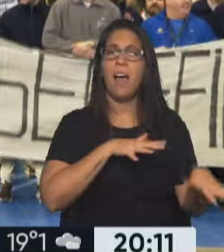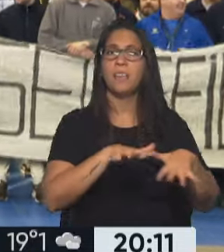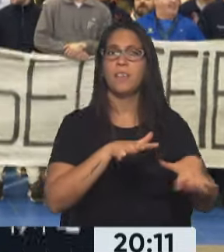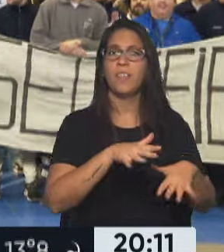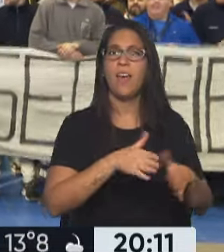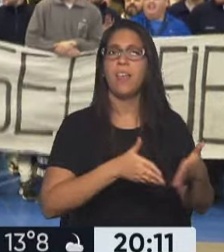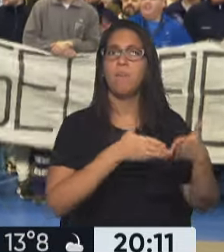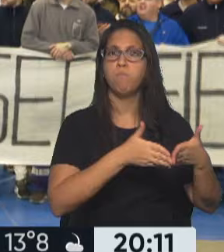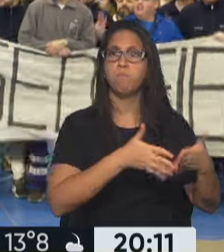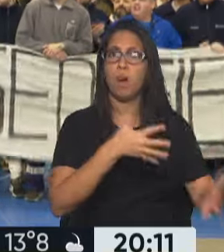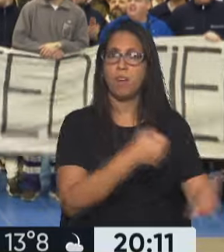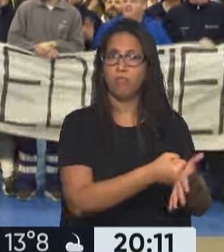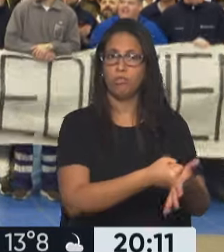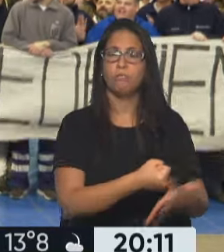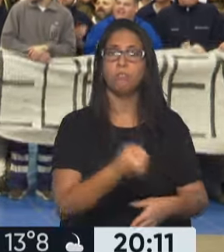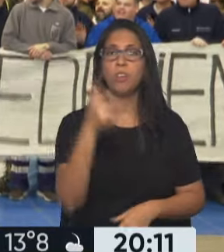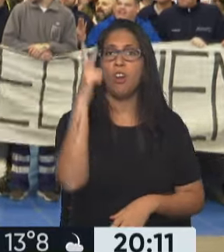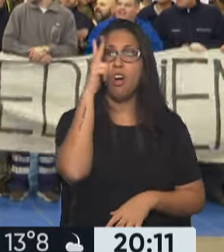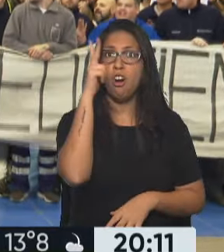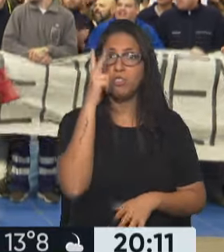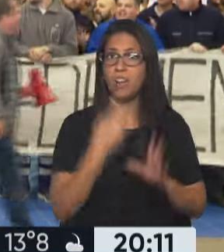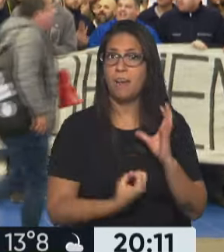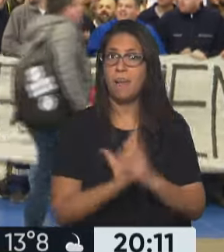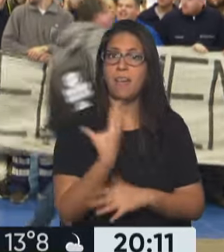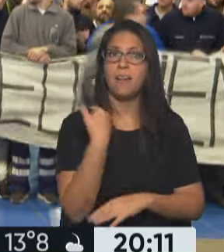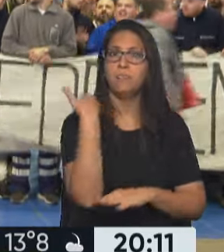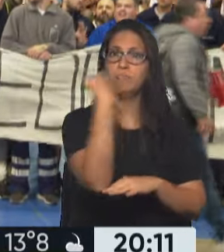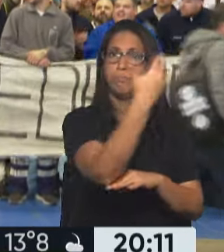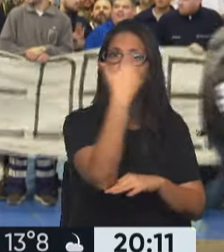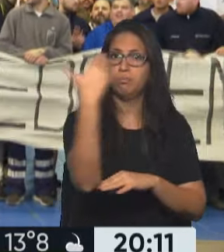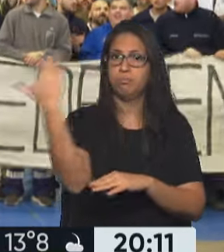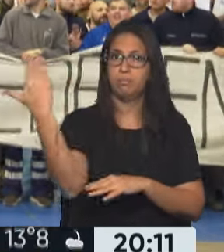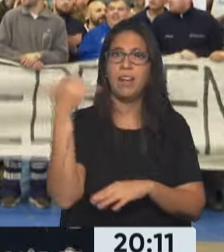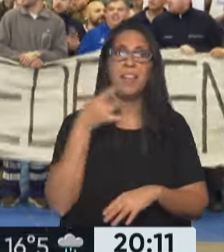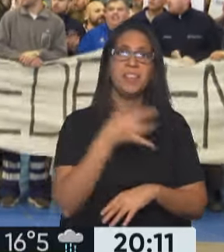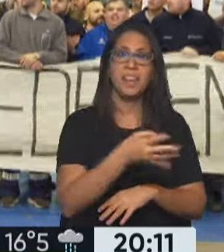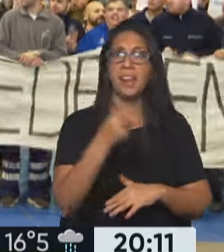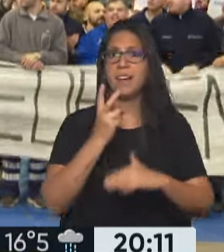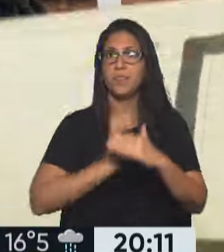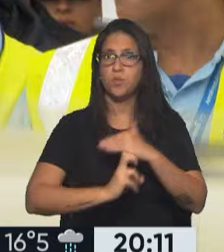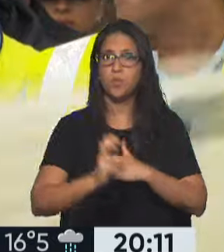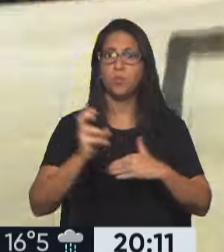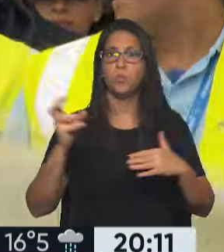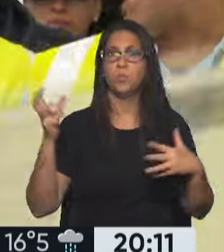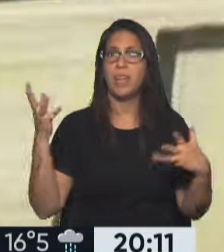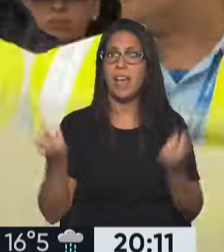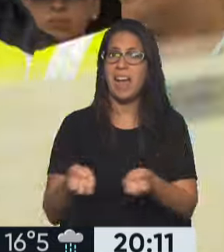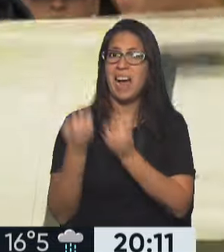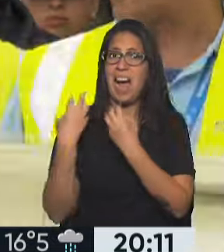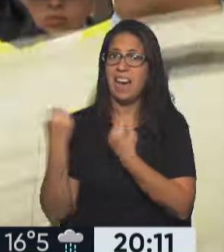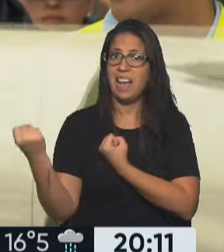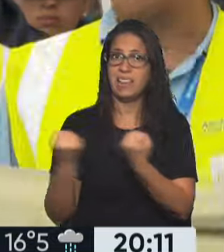portuaria. Desde las 8, decíamos, estas asambleas se desarrollaron en trenes, subterráneos, transporte de cargas y